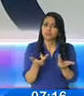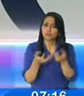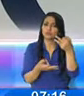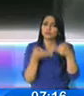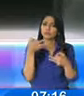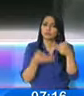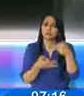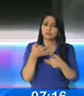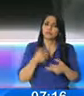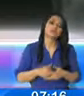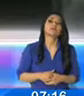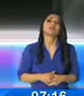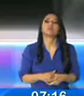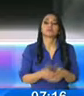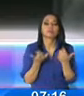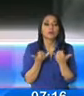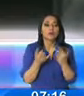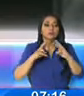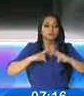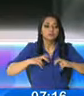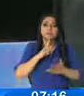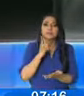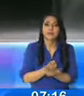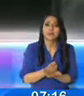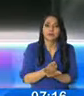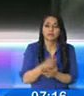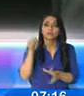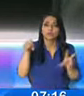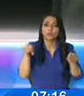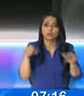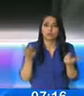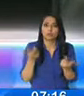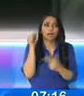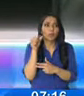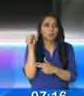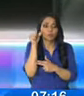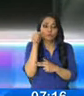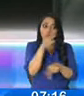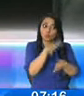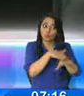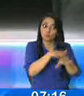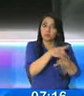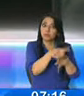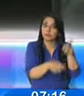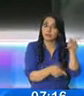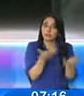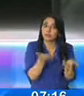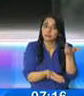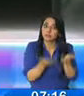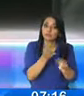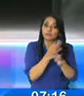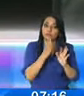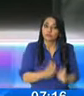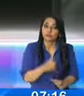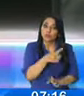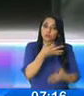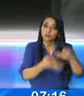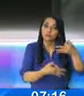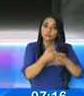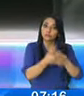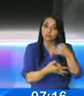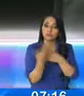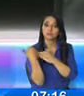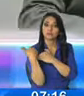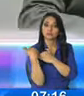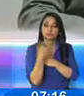judicial para determinar la veracidad de esos hechos y determinar eventuales responsabilidades de El funcionario Judicial a cargo